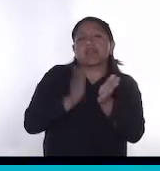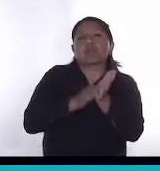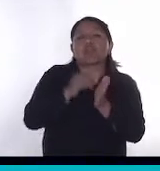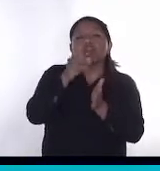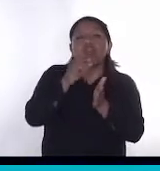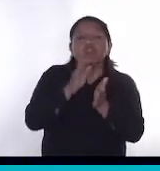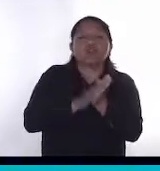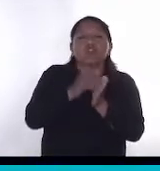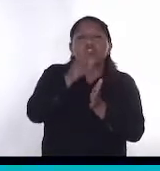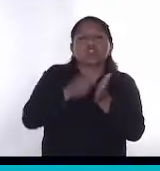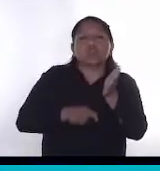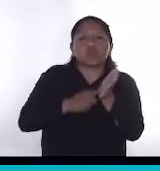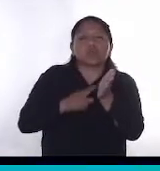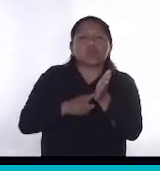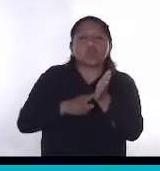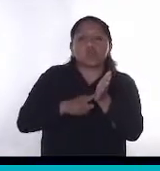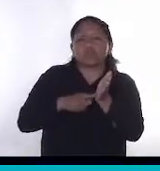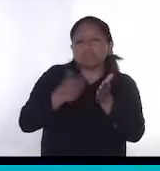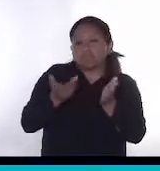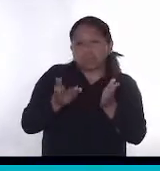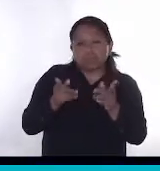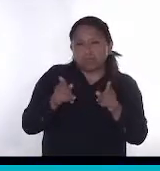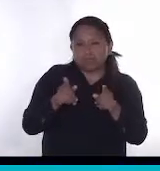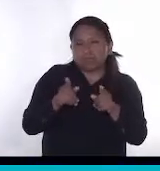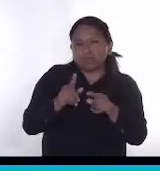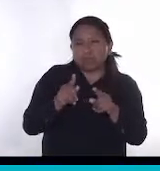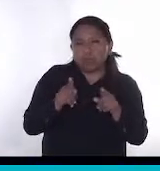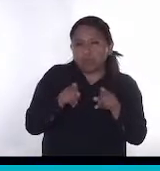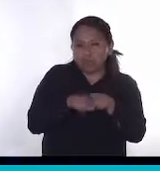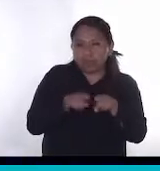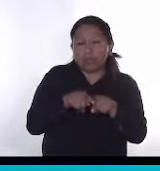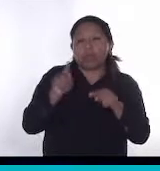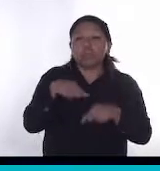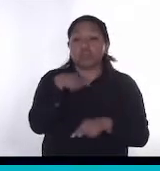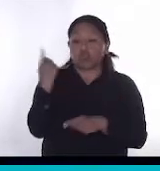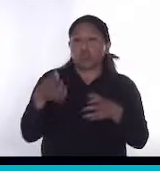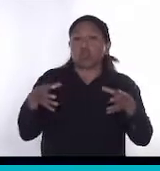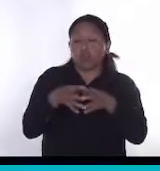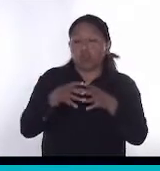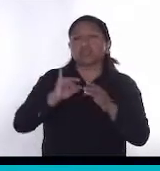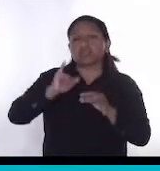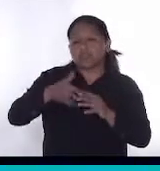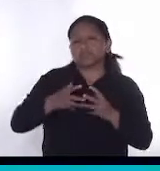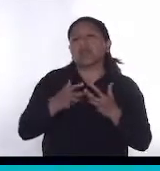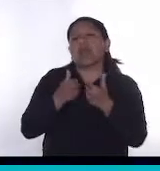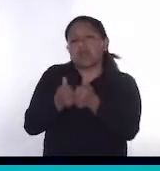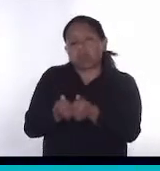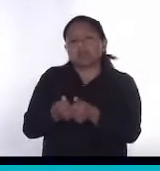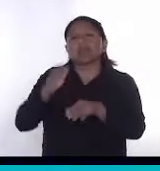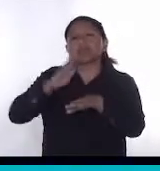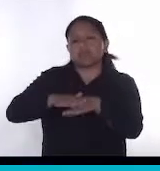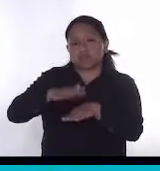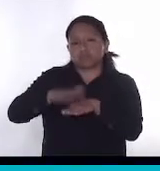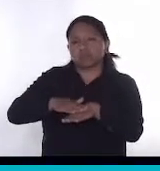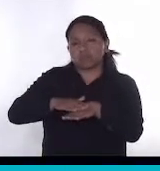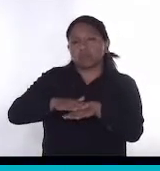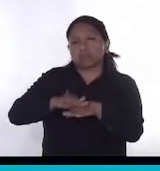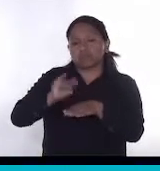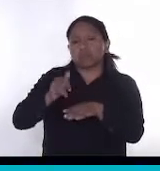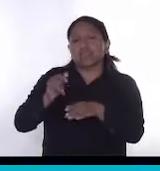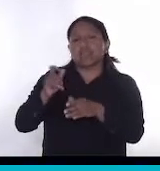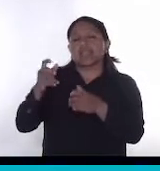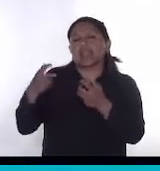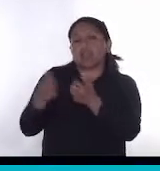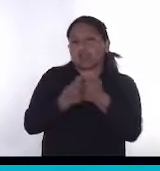brutos con el tema del monotributo por lo tanto nuestro bloque va a acompañar responsablemente este consenso